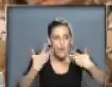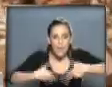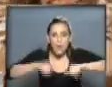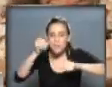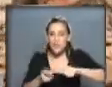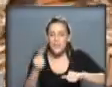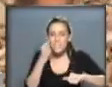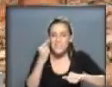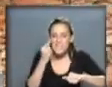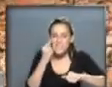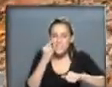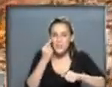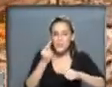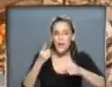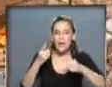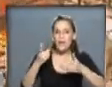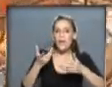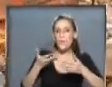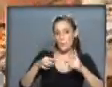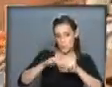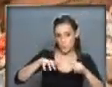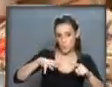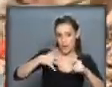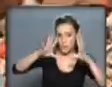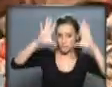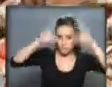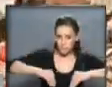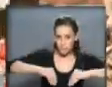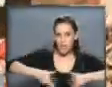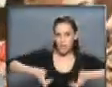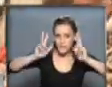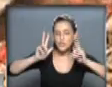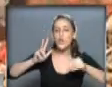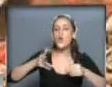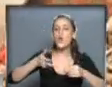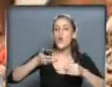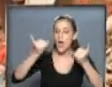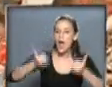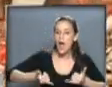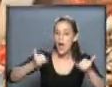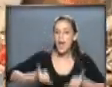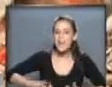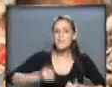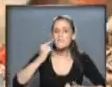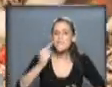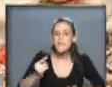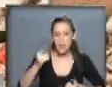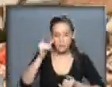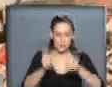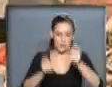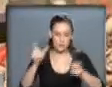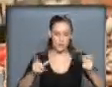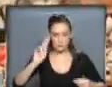de los sótanos del edificio Rana Plaza de Dhaka, la capital del país, cuyo derrumbe provocó al menos 1.000 muertos.